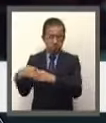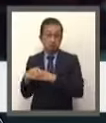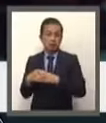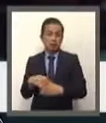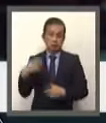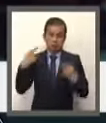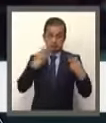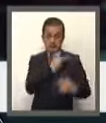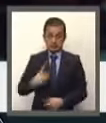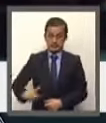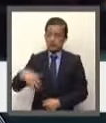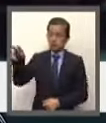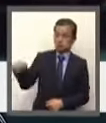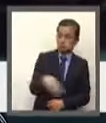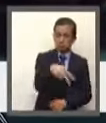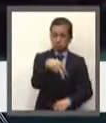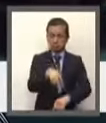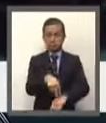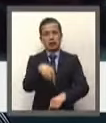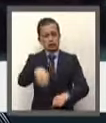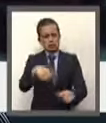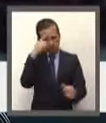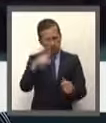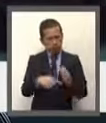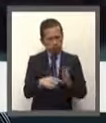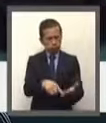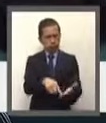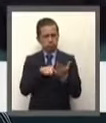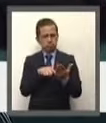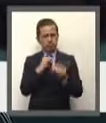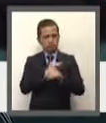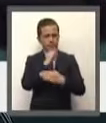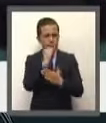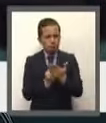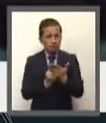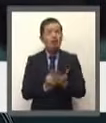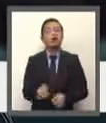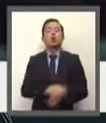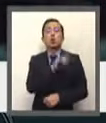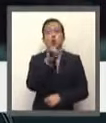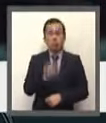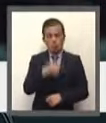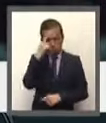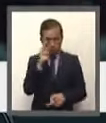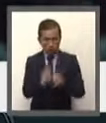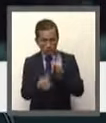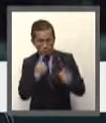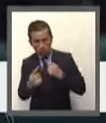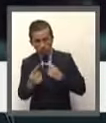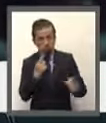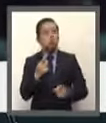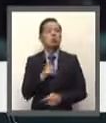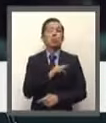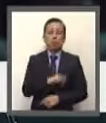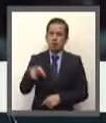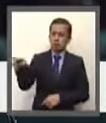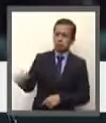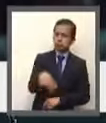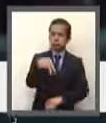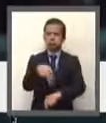que el diálogo sea productivo e informado, posteriormente se presentará como titular de la